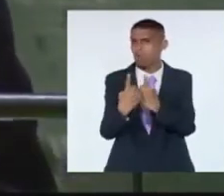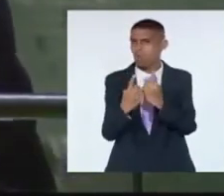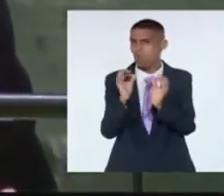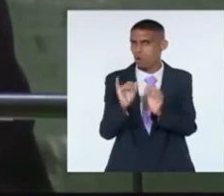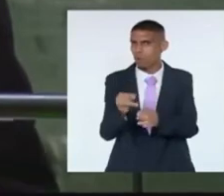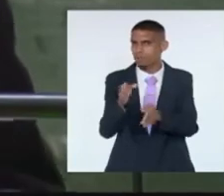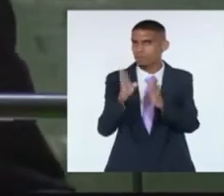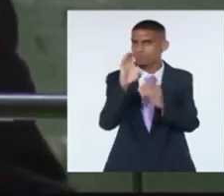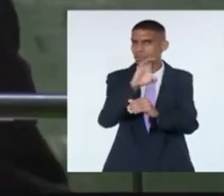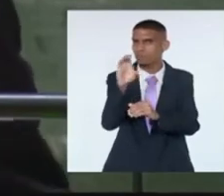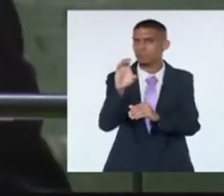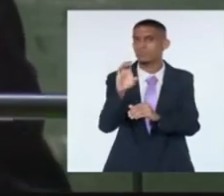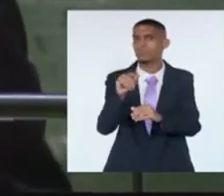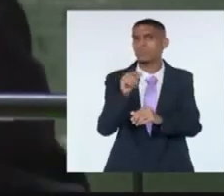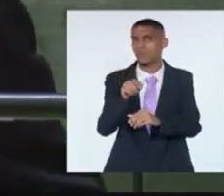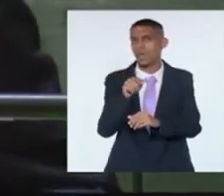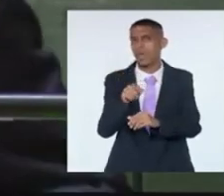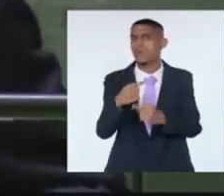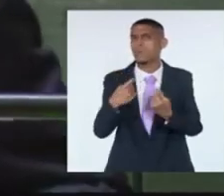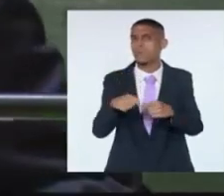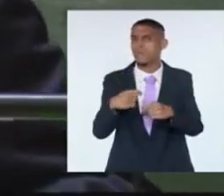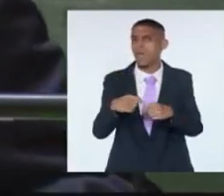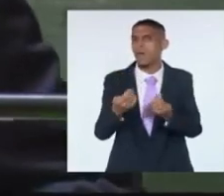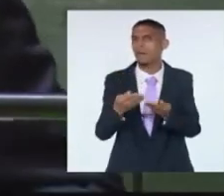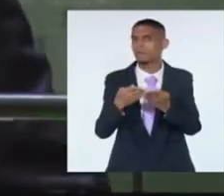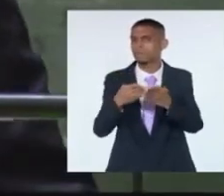en la primera mitad del último siglo